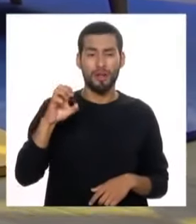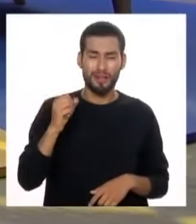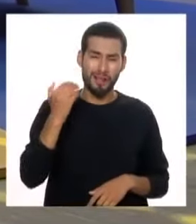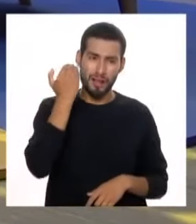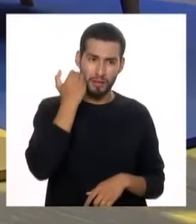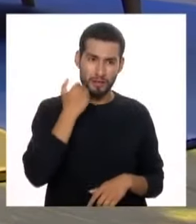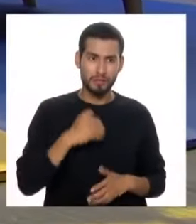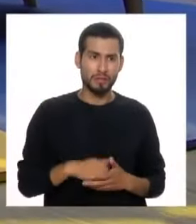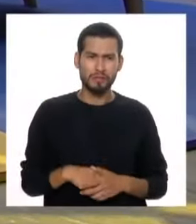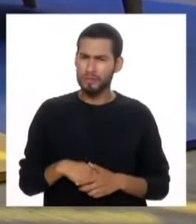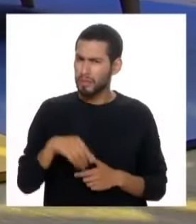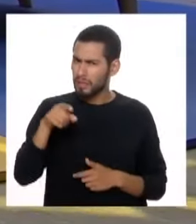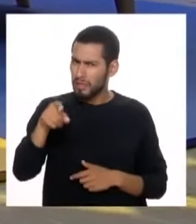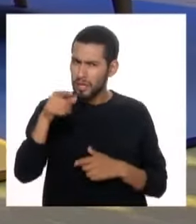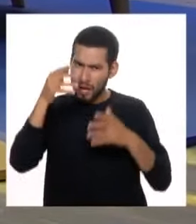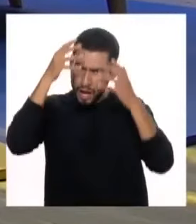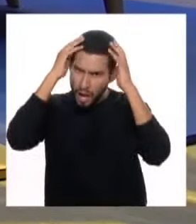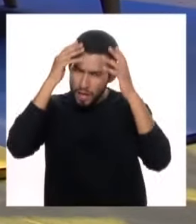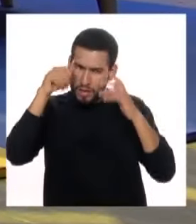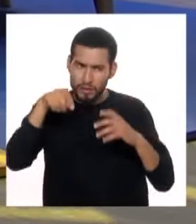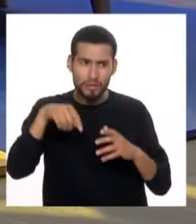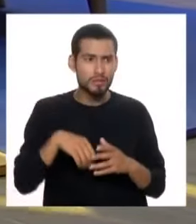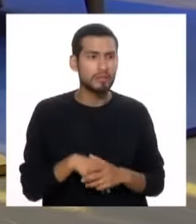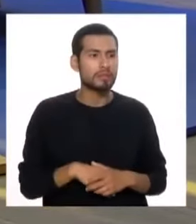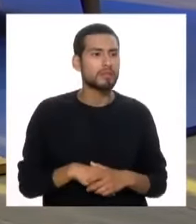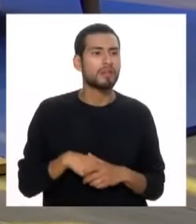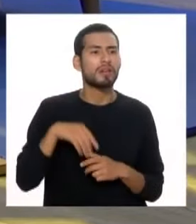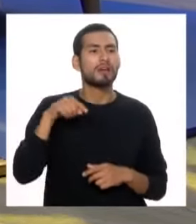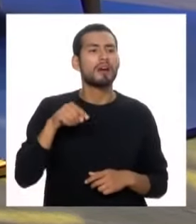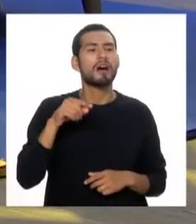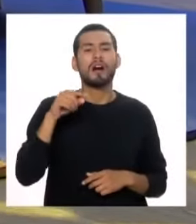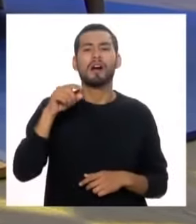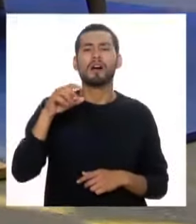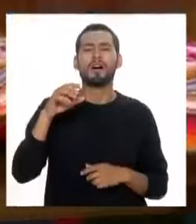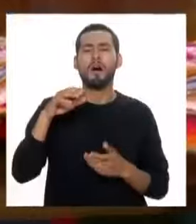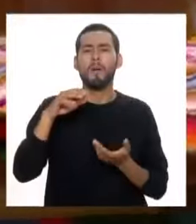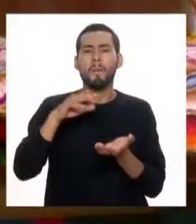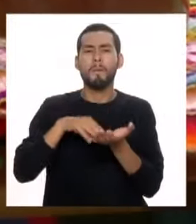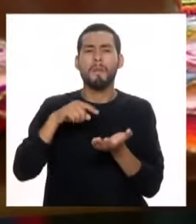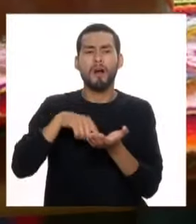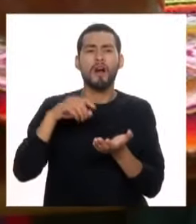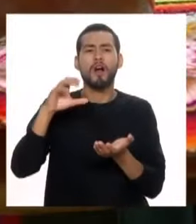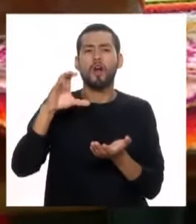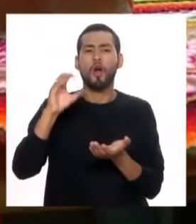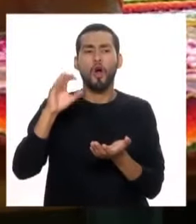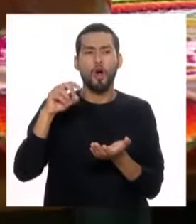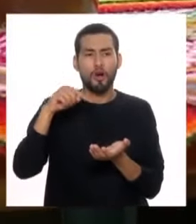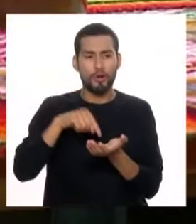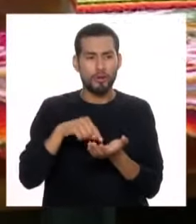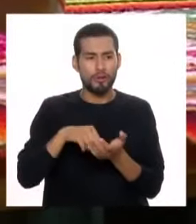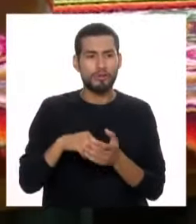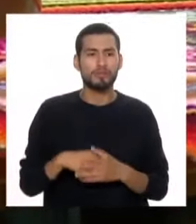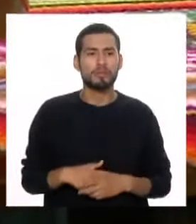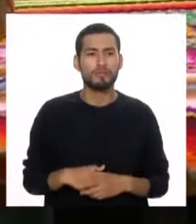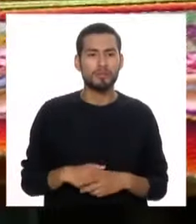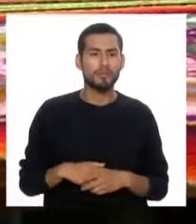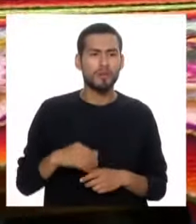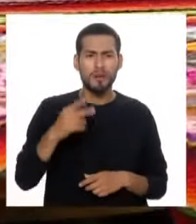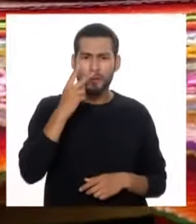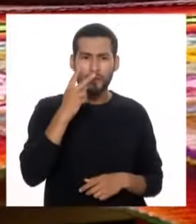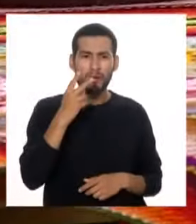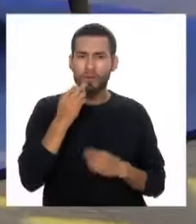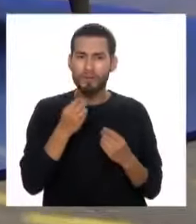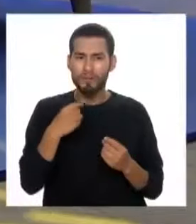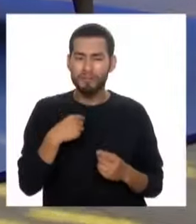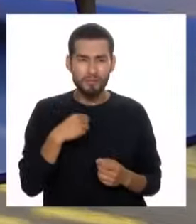está allá es champús? Esto de acá es manjar de coco. Uy, qué rico. A ver, vamos a ver, para ver cómo es,